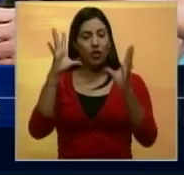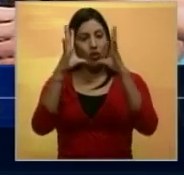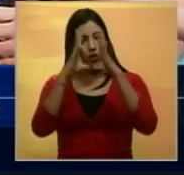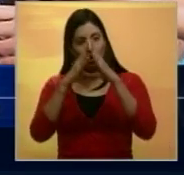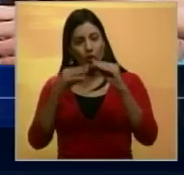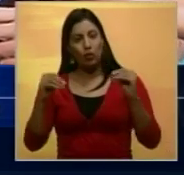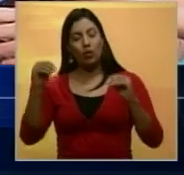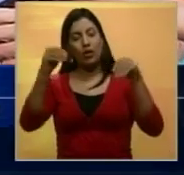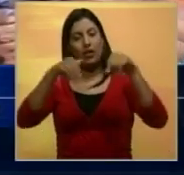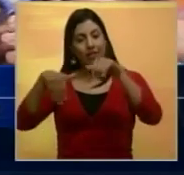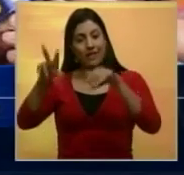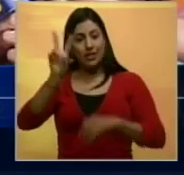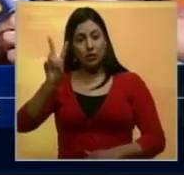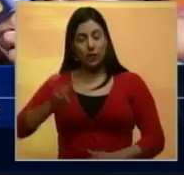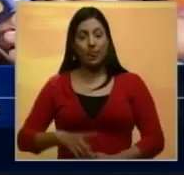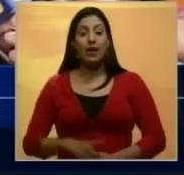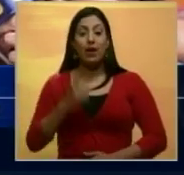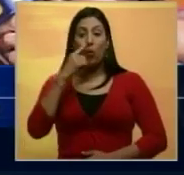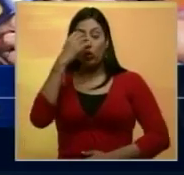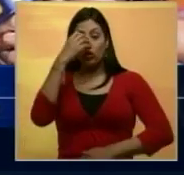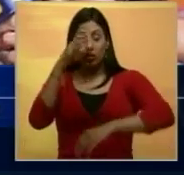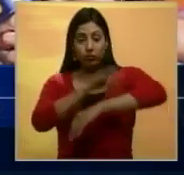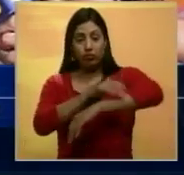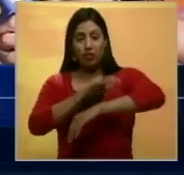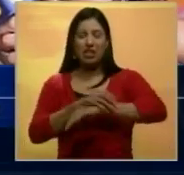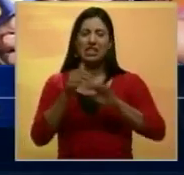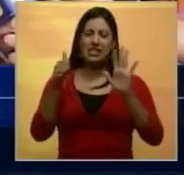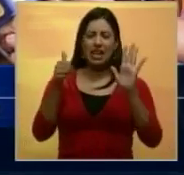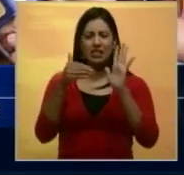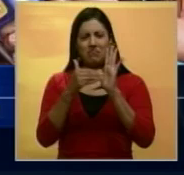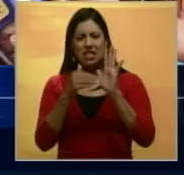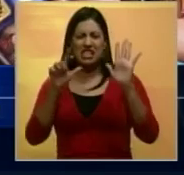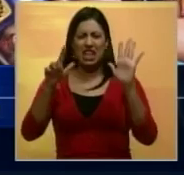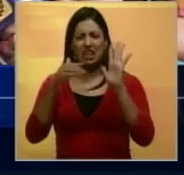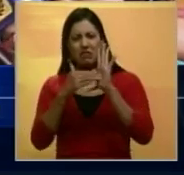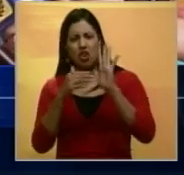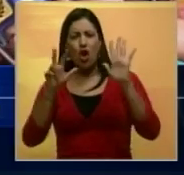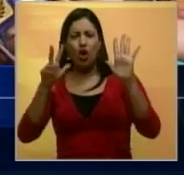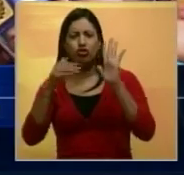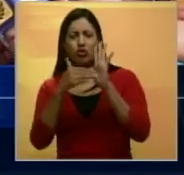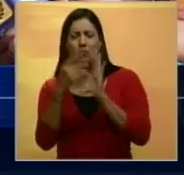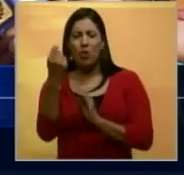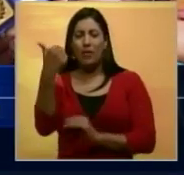todo el territorio nacional. El kilo de pernil está en el orden de los 6.000, 7.000,